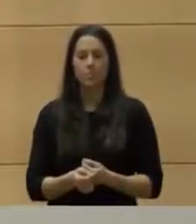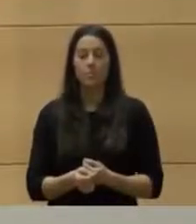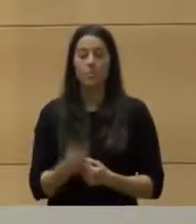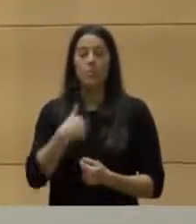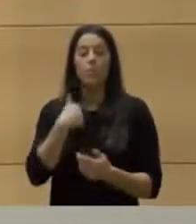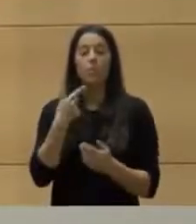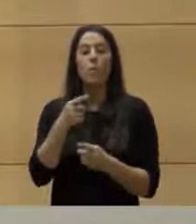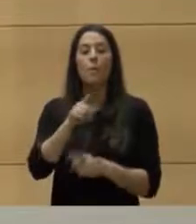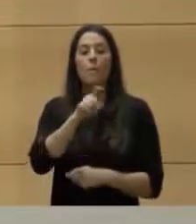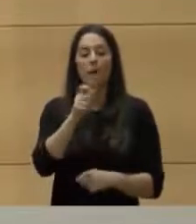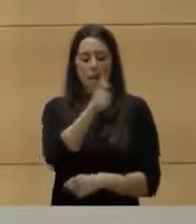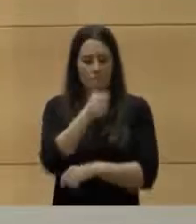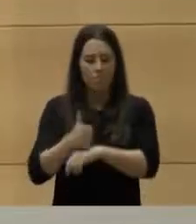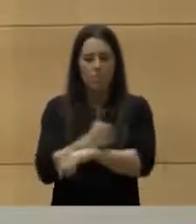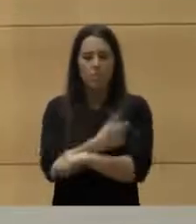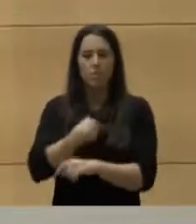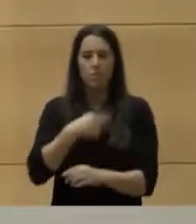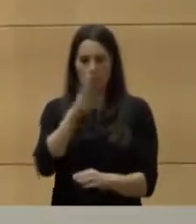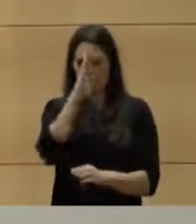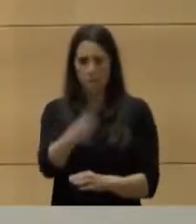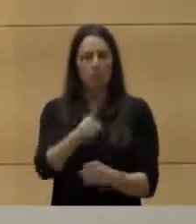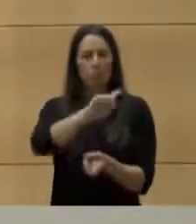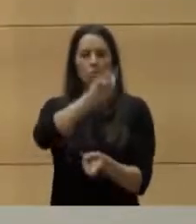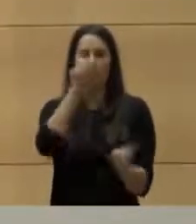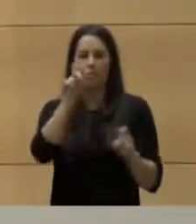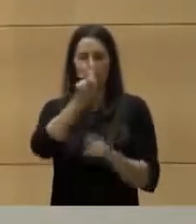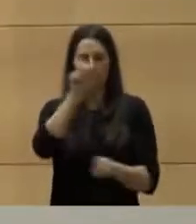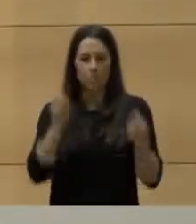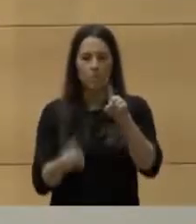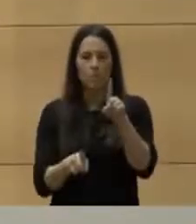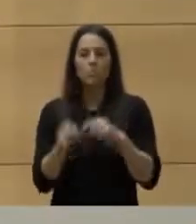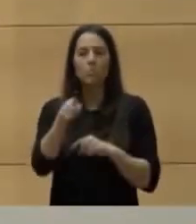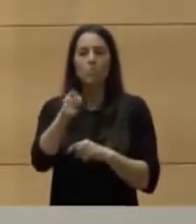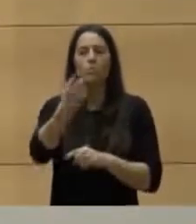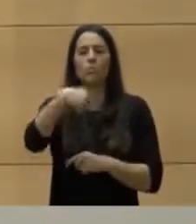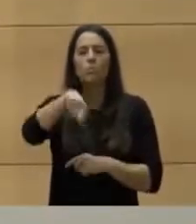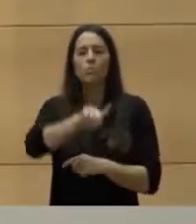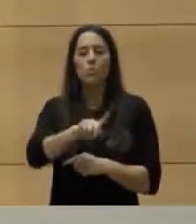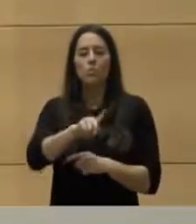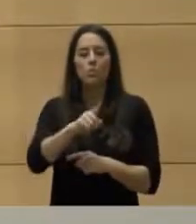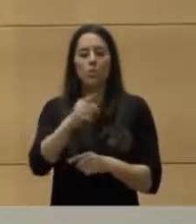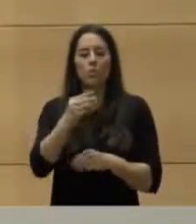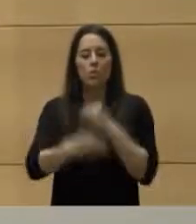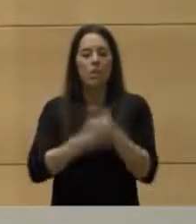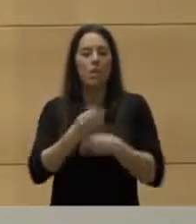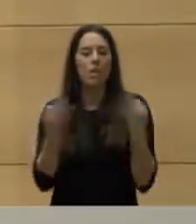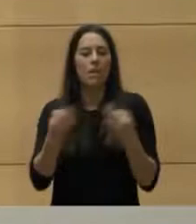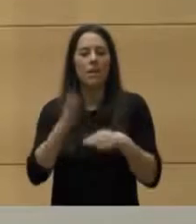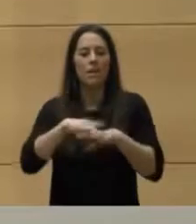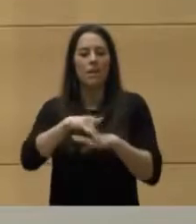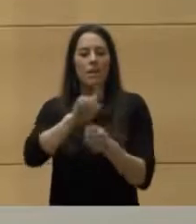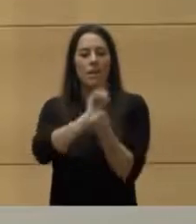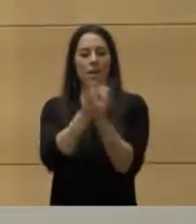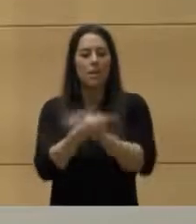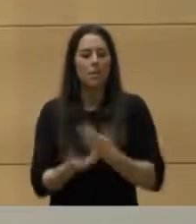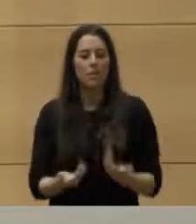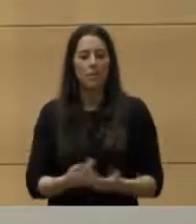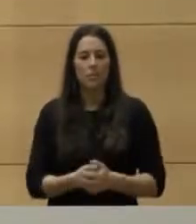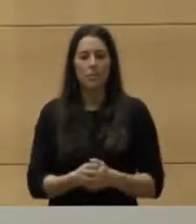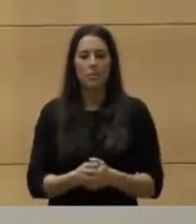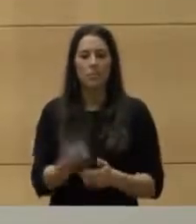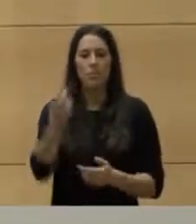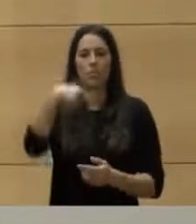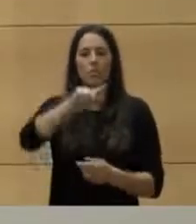Yo le pregunto a la ciudadanía, como hizo Kennedy, ¿qué vais a hacer vosotros para que esto cambie? ¿Qué vais